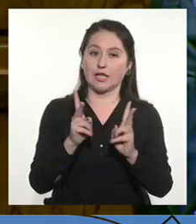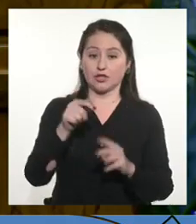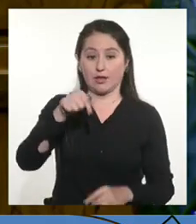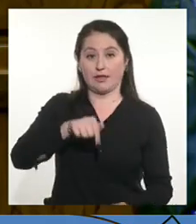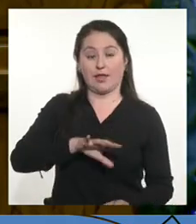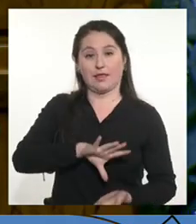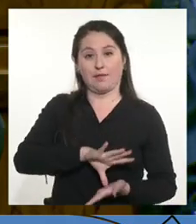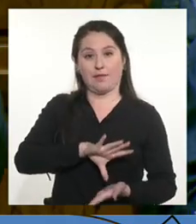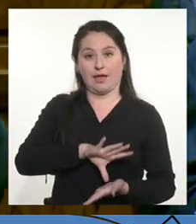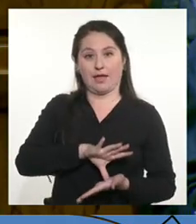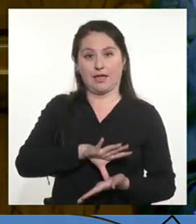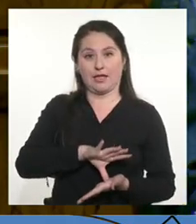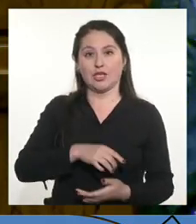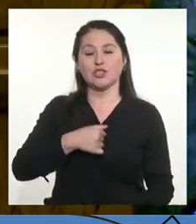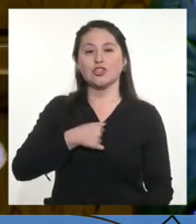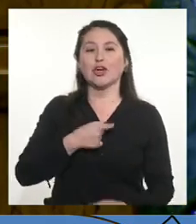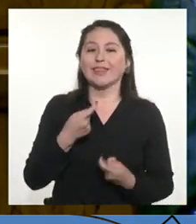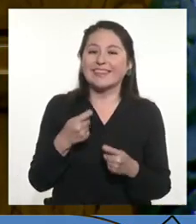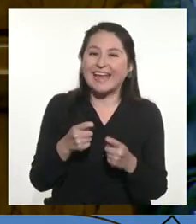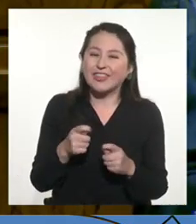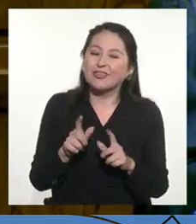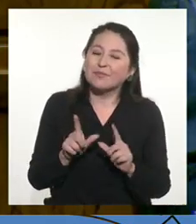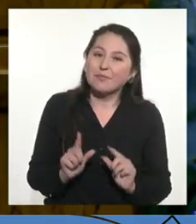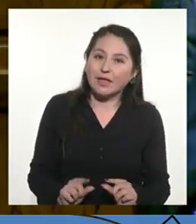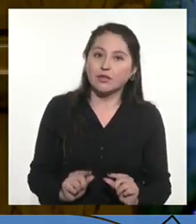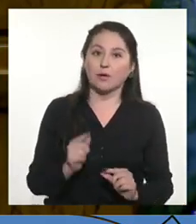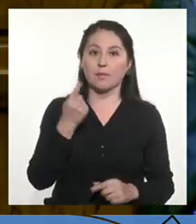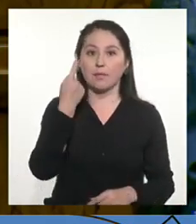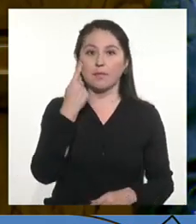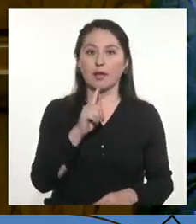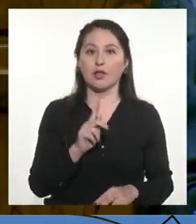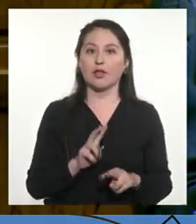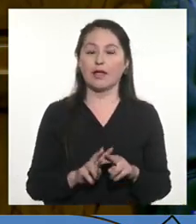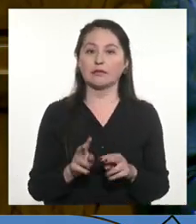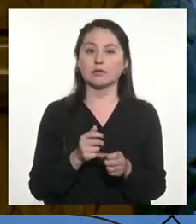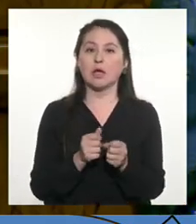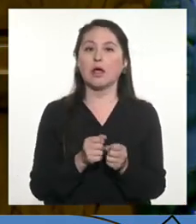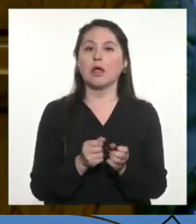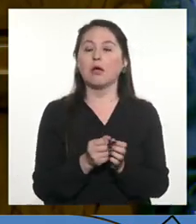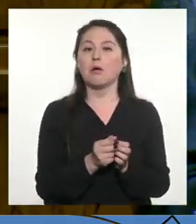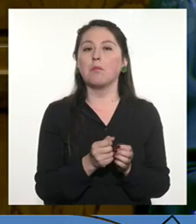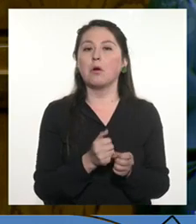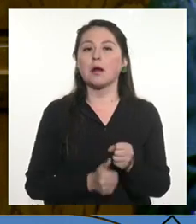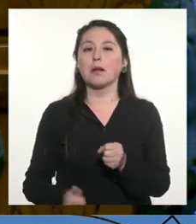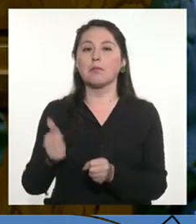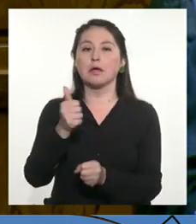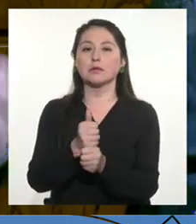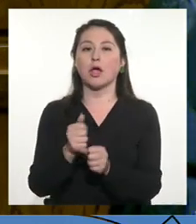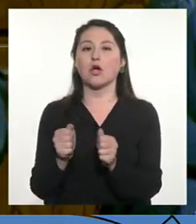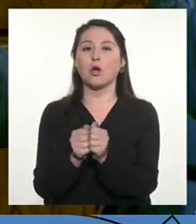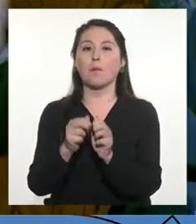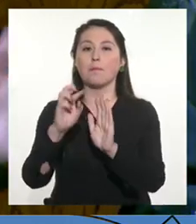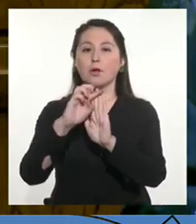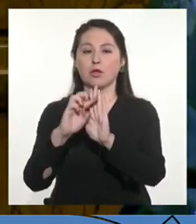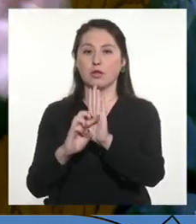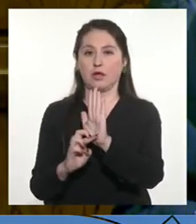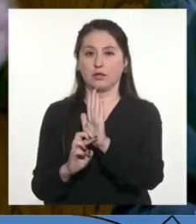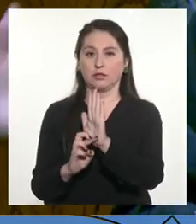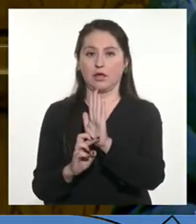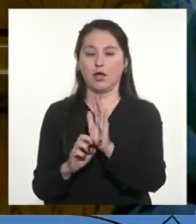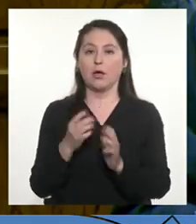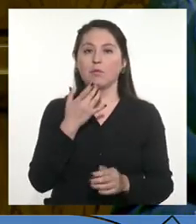yo trato de hacer lo menos posible trato de suscripto cause proyectos porque creo que la noche por la